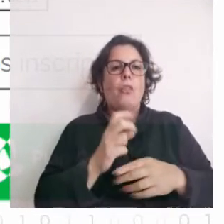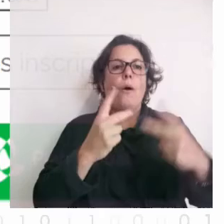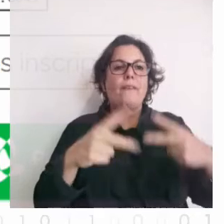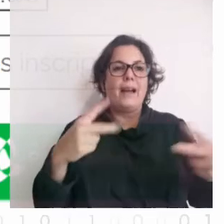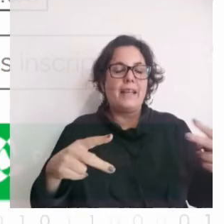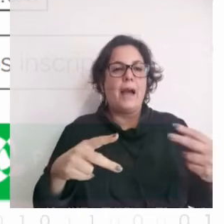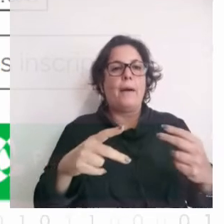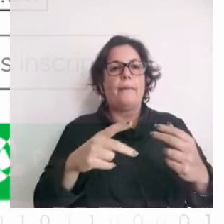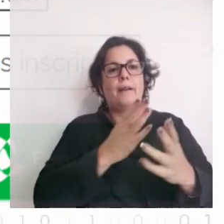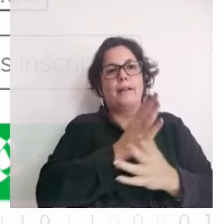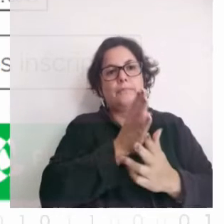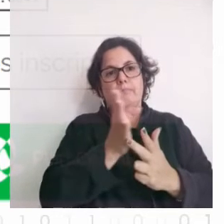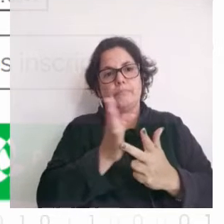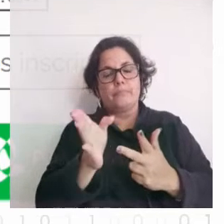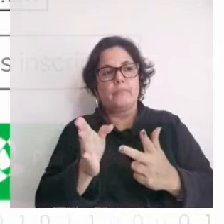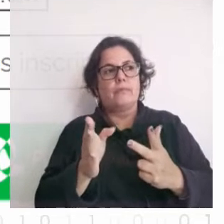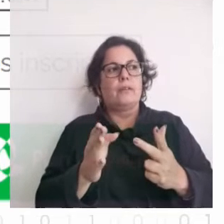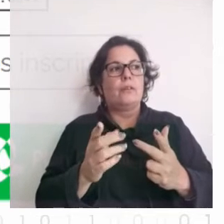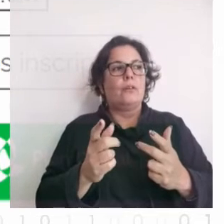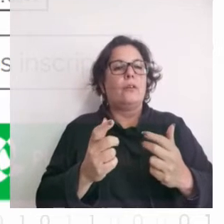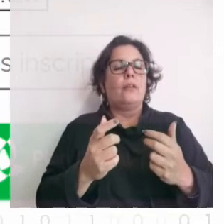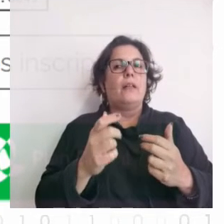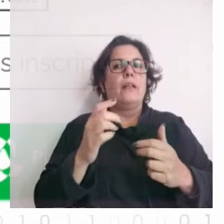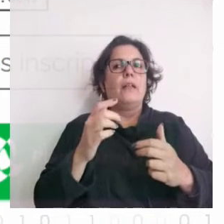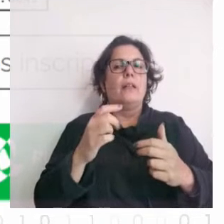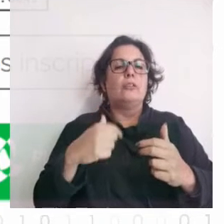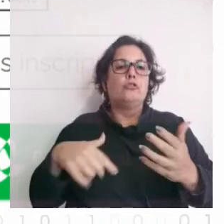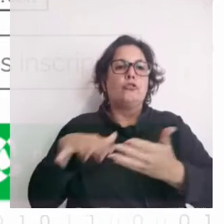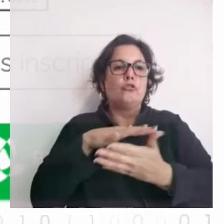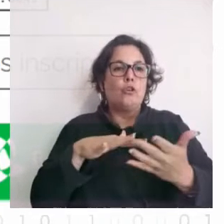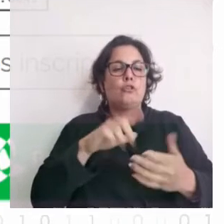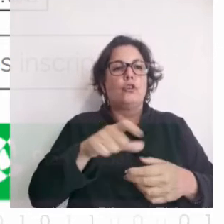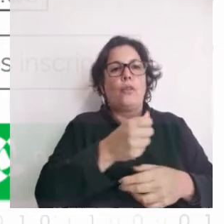estratificación en una variedad de valores sociodemográficos, además de las 3